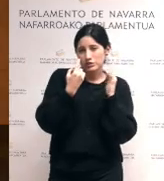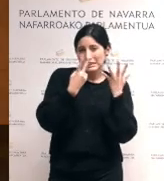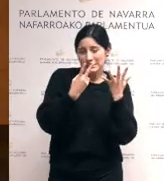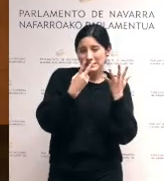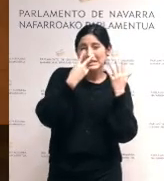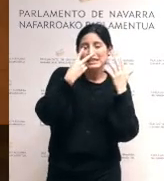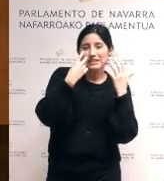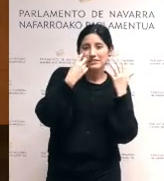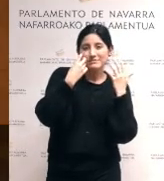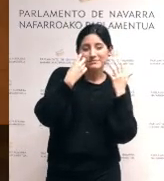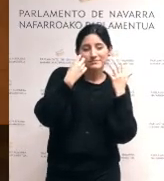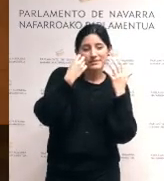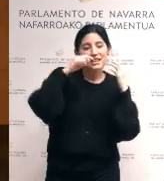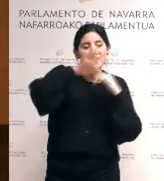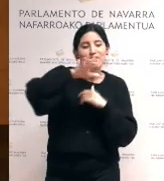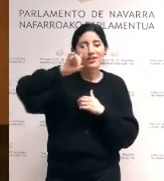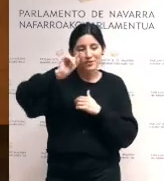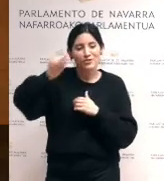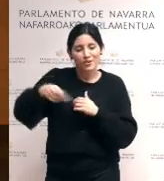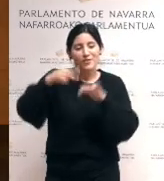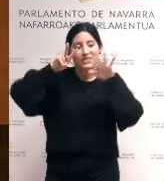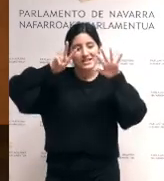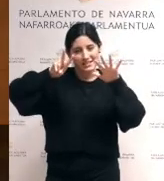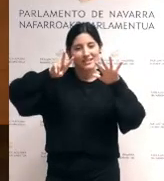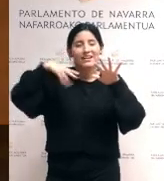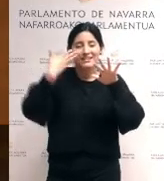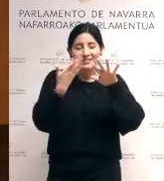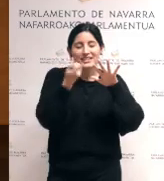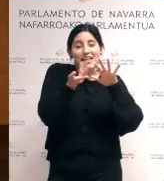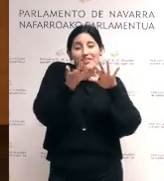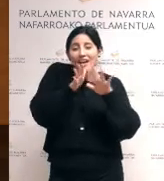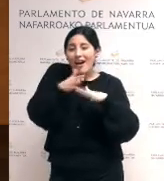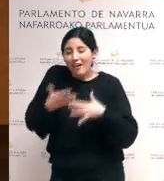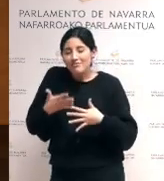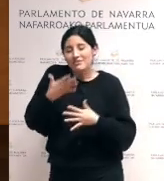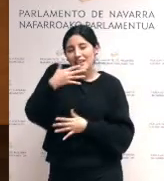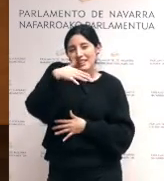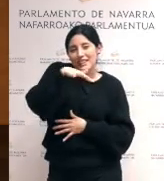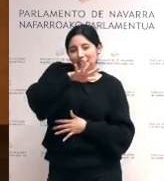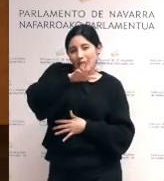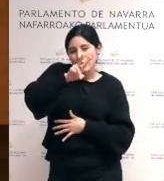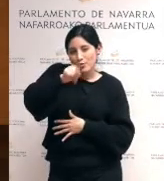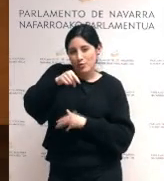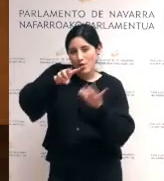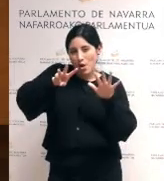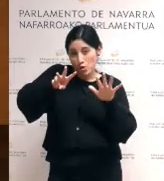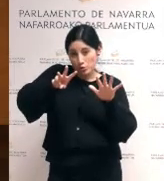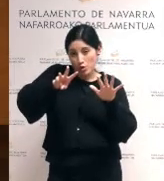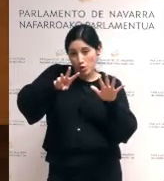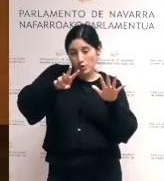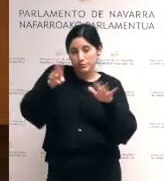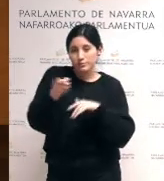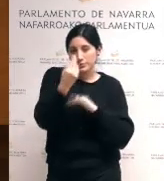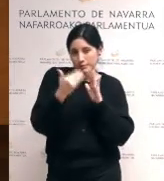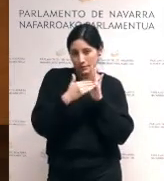delitos por cada 1.000 habitantes. La del primer trimestre de 2024 ya es 52,8 delitos por cada 1.000 habitantes. La